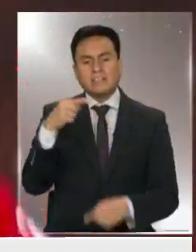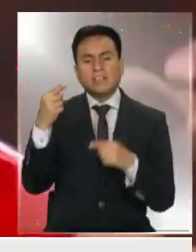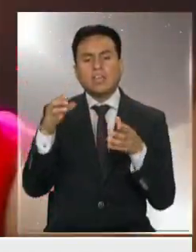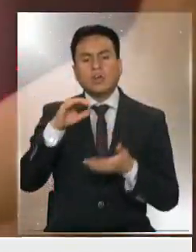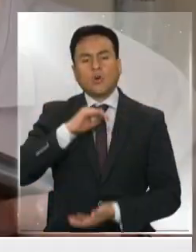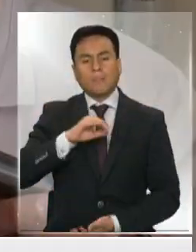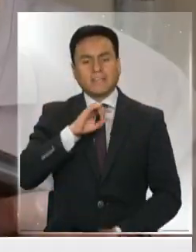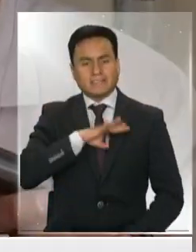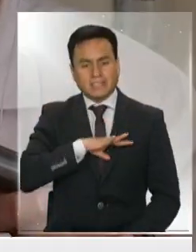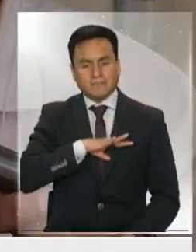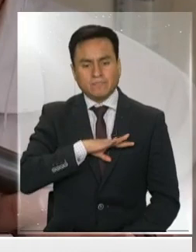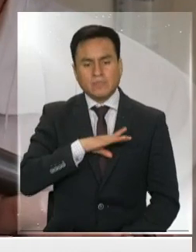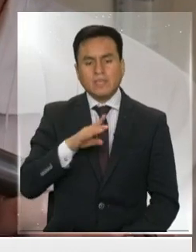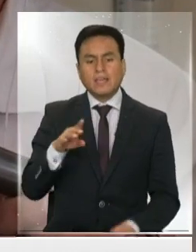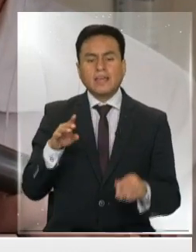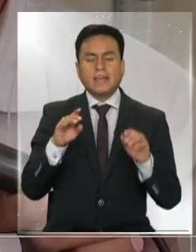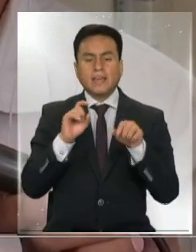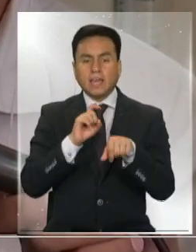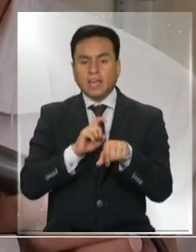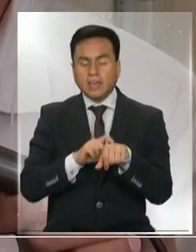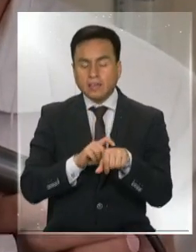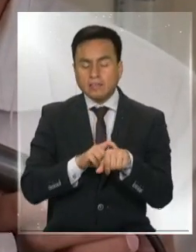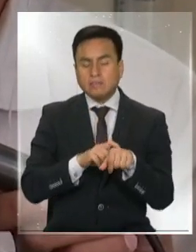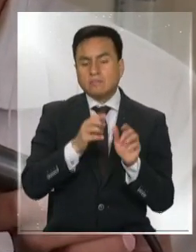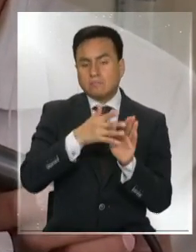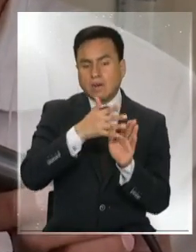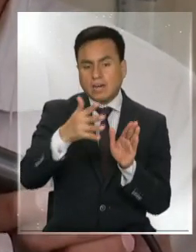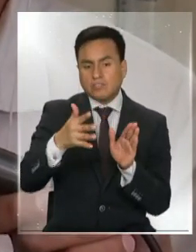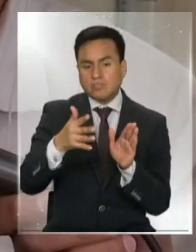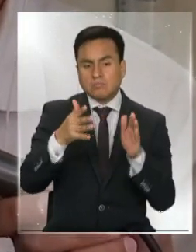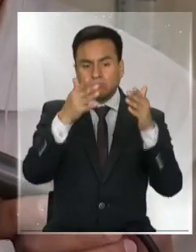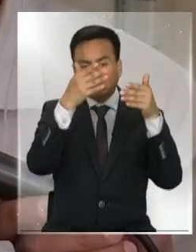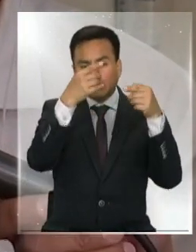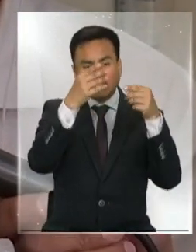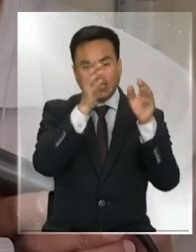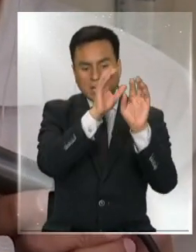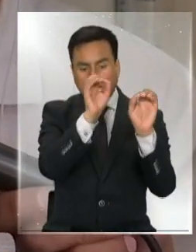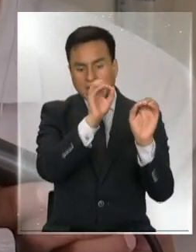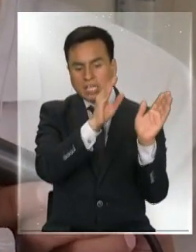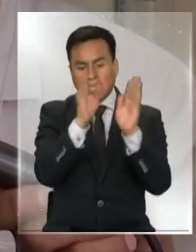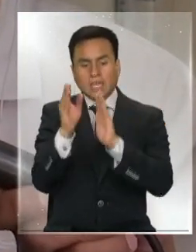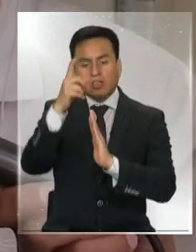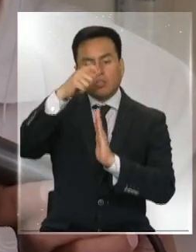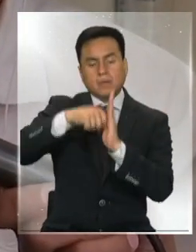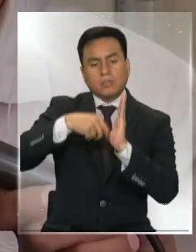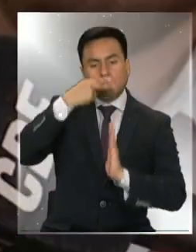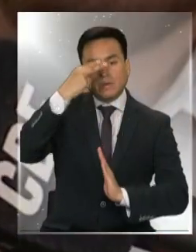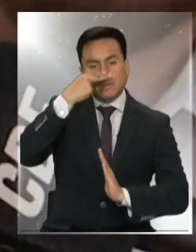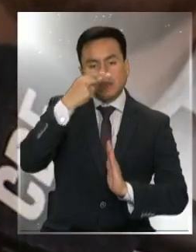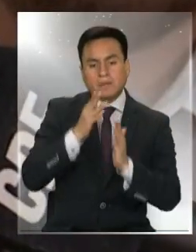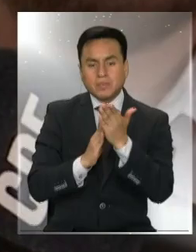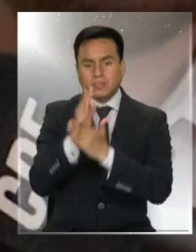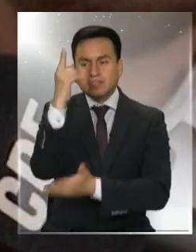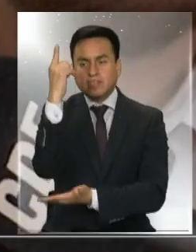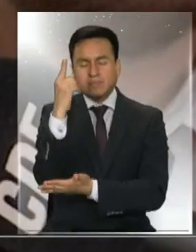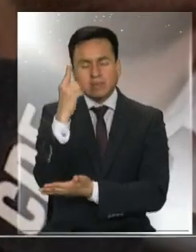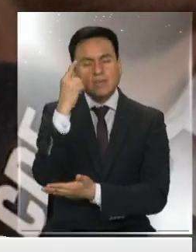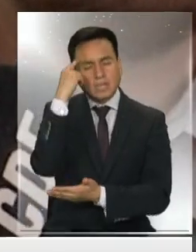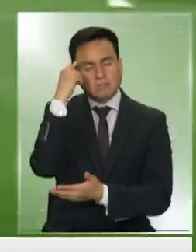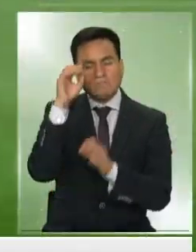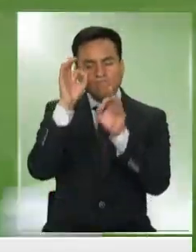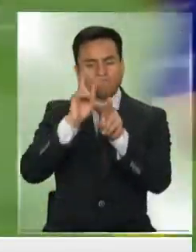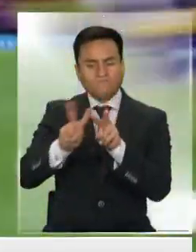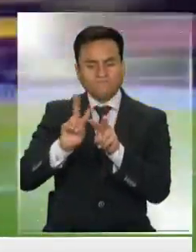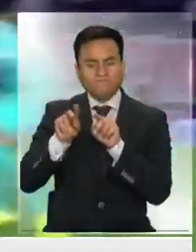Copa Chile. Los espacios que dejaría libre la Copa Chile en el mes de noviembre y principio de diciembre podrían ser perfectamente